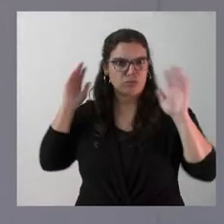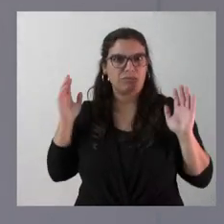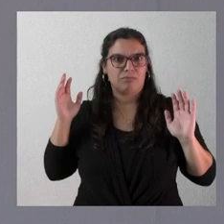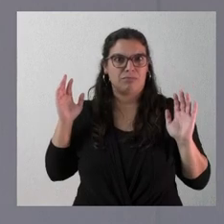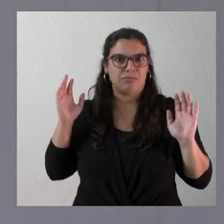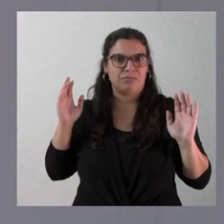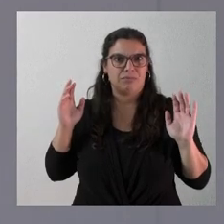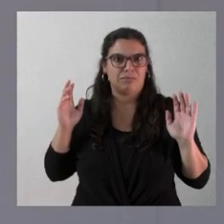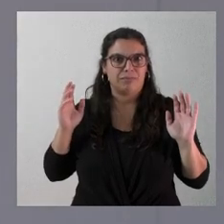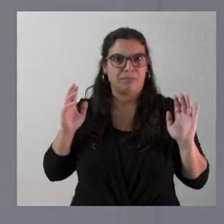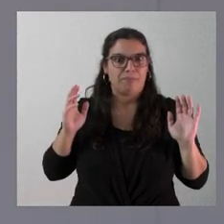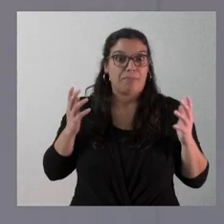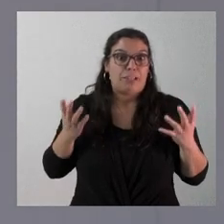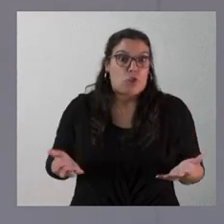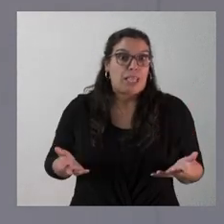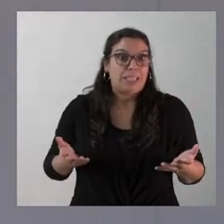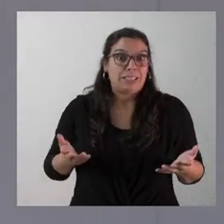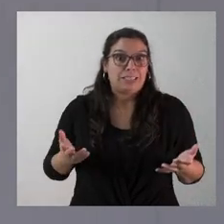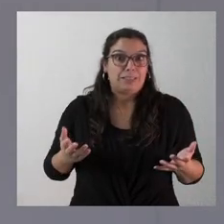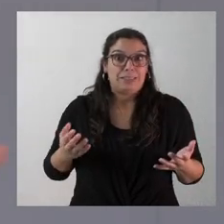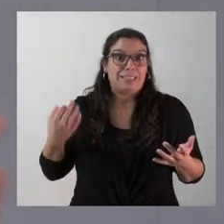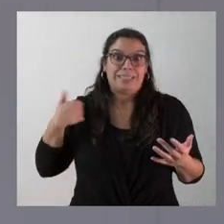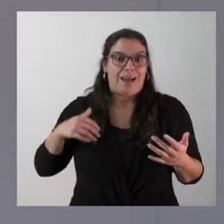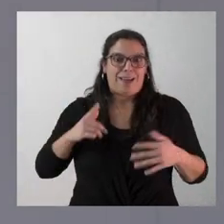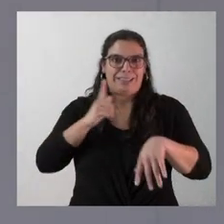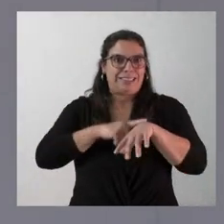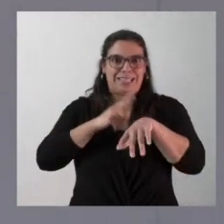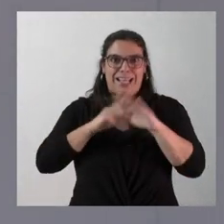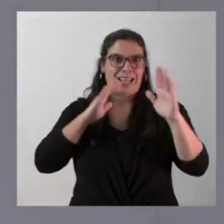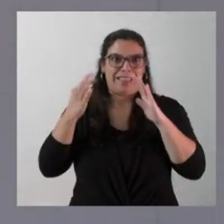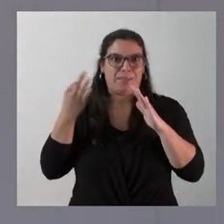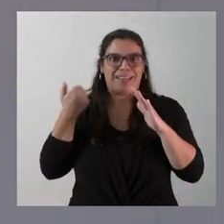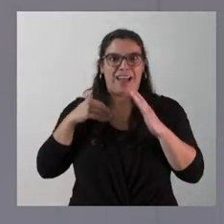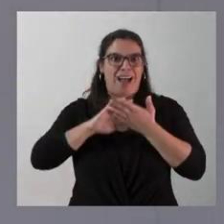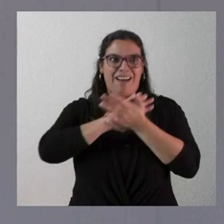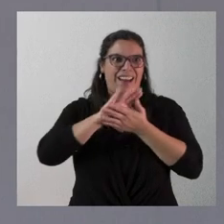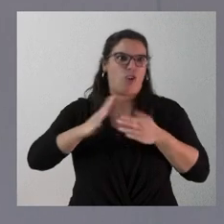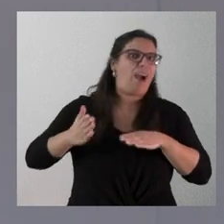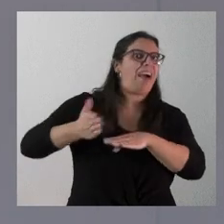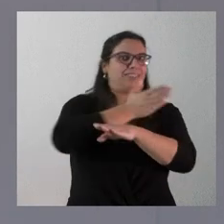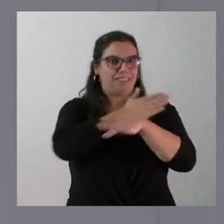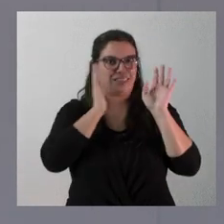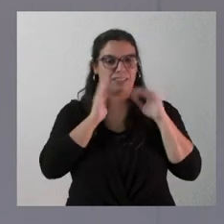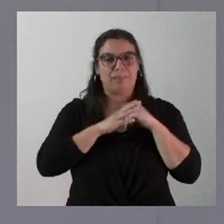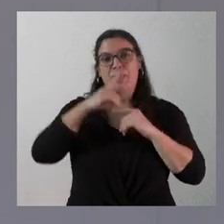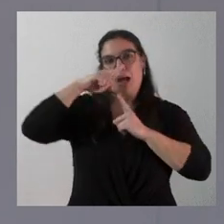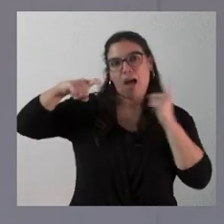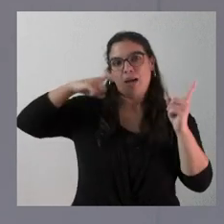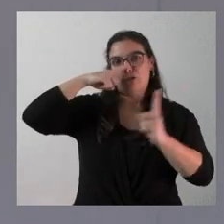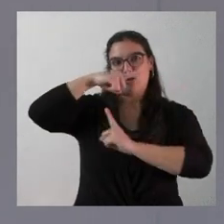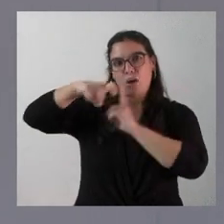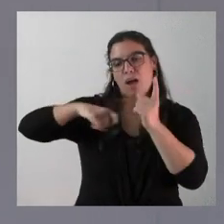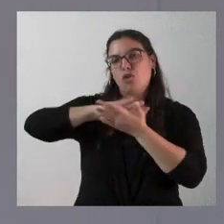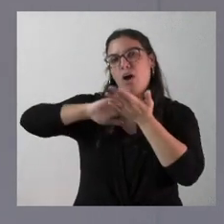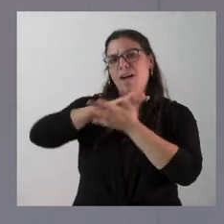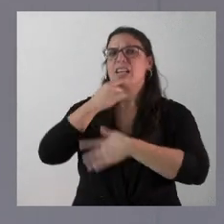por tanto estamos en periodo suficiente para que esto se hubiera abordado ya todos los años oímos que se va a abordar la